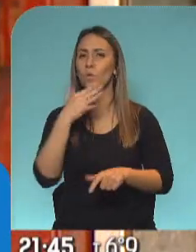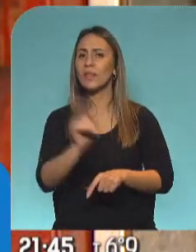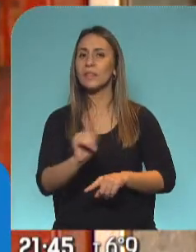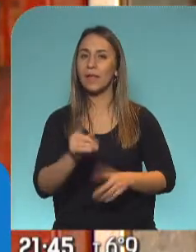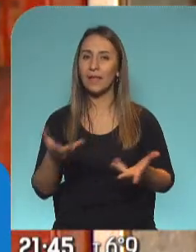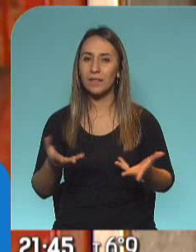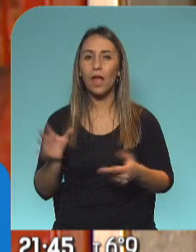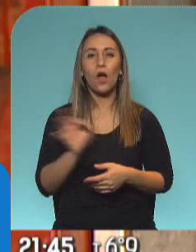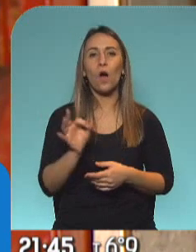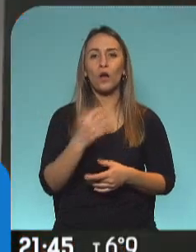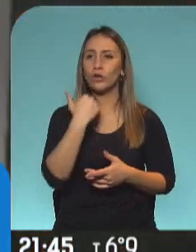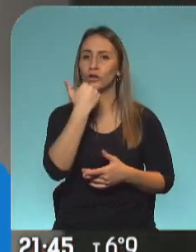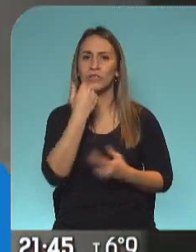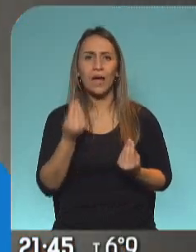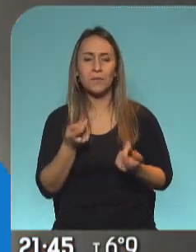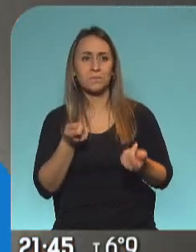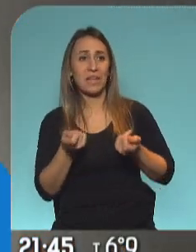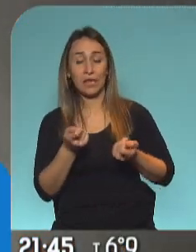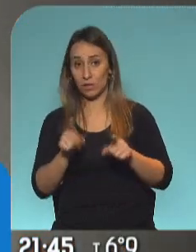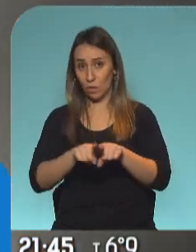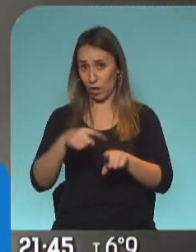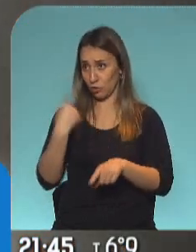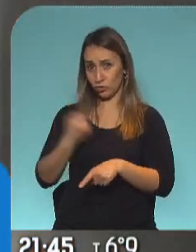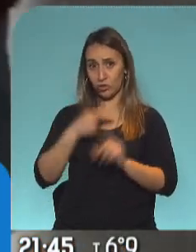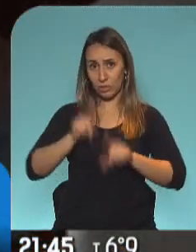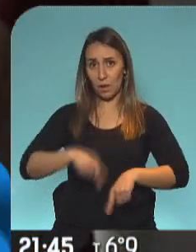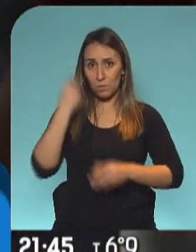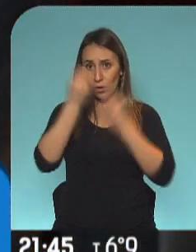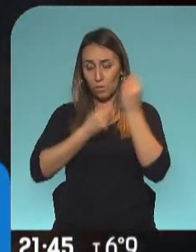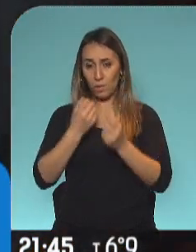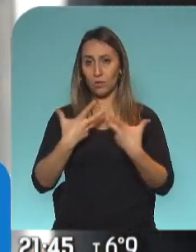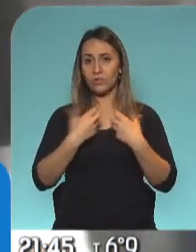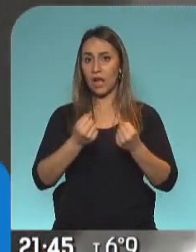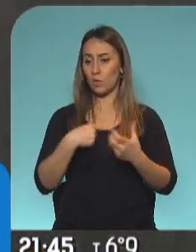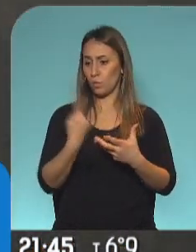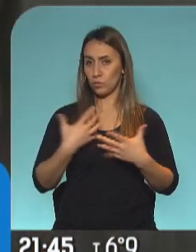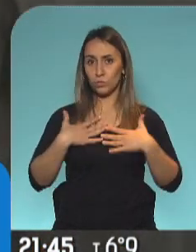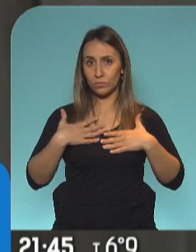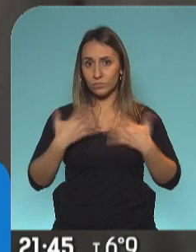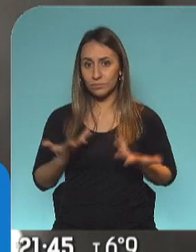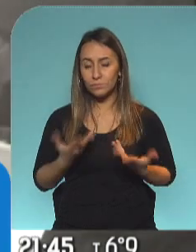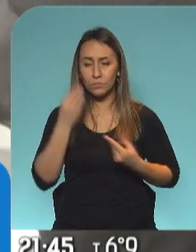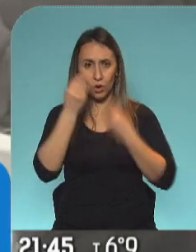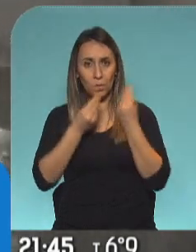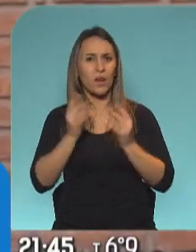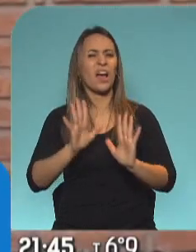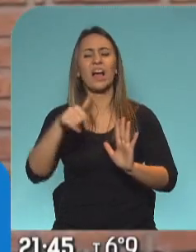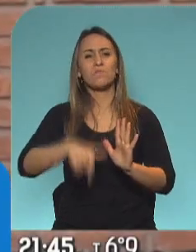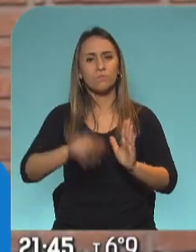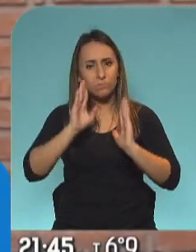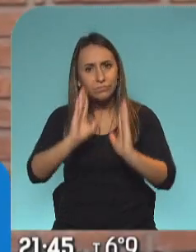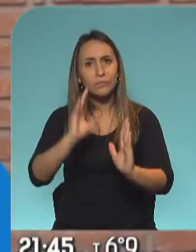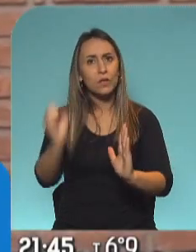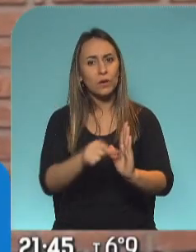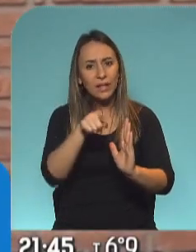o no lo saben llevar, igual que nosotros. Nosotros estamos muy preocupados también por nuestra propia salud. Pero no vale al caso, acá los importantes son los